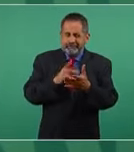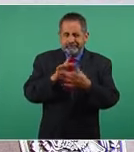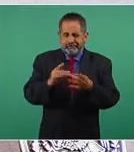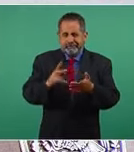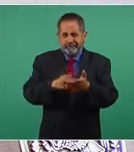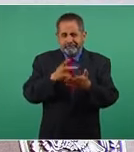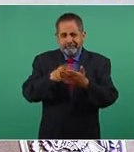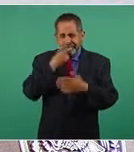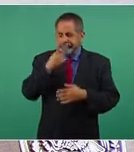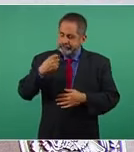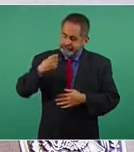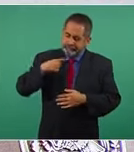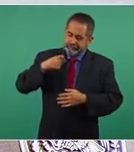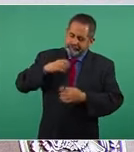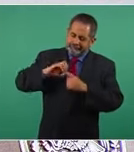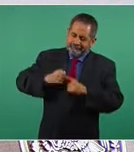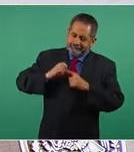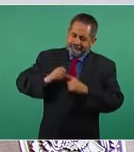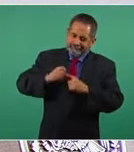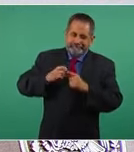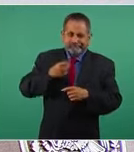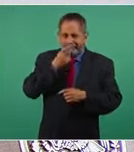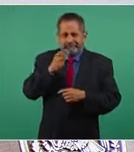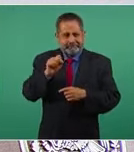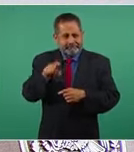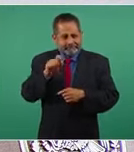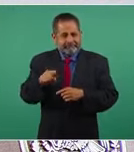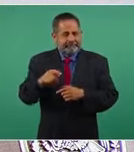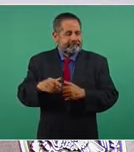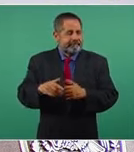repitiendo, parezco disco rayado,